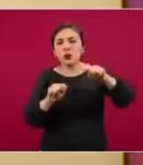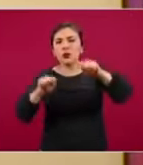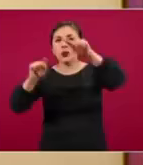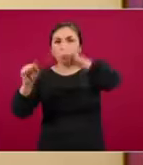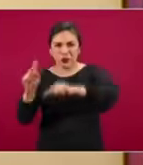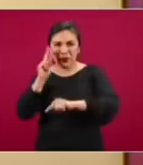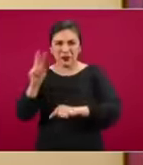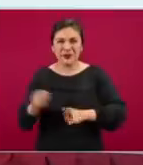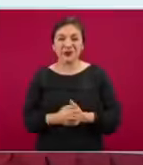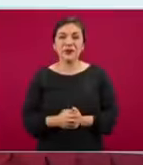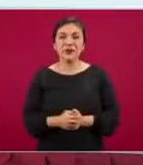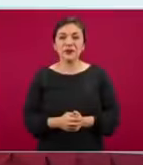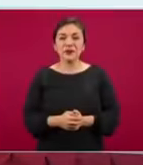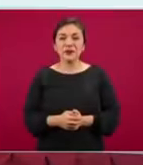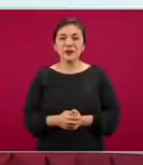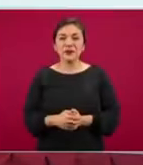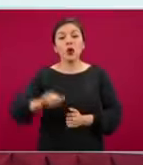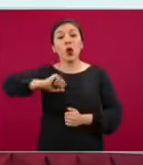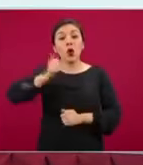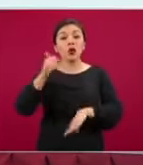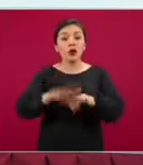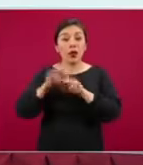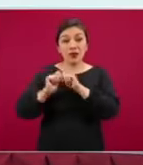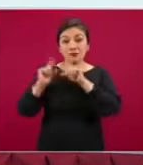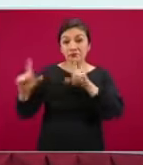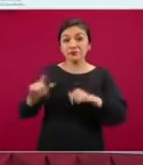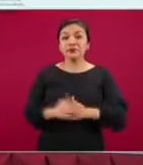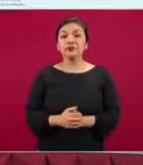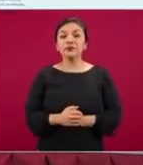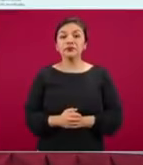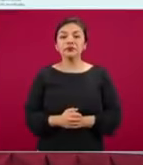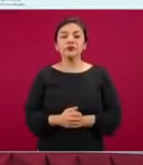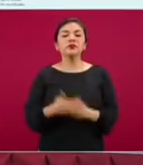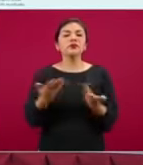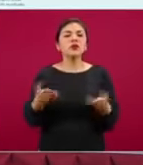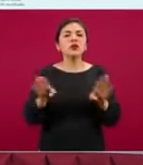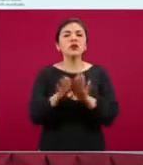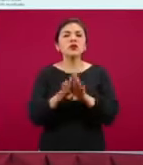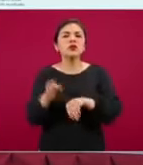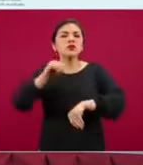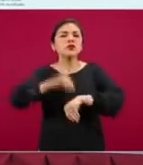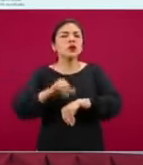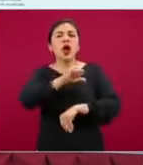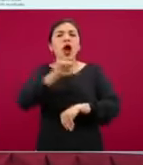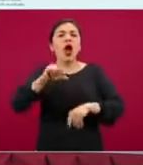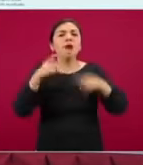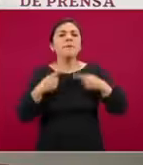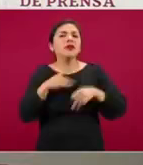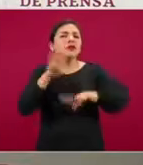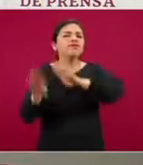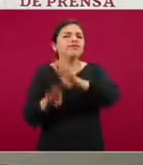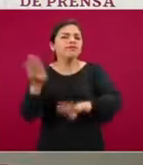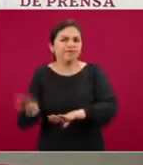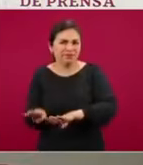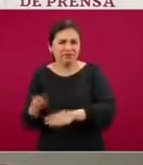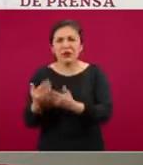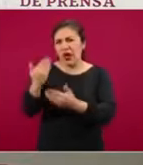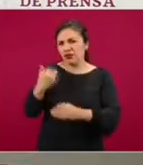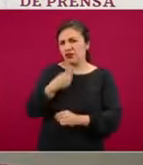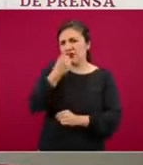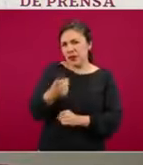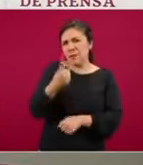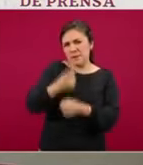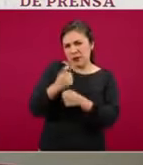estado confirmando. En la siguiente diapositiva veremos ahora el comportamiento de la mortalidad. Ya decíamos en la